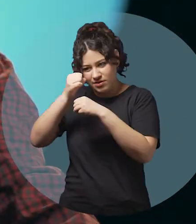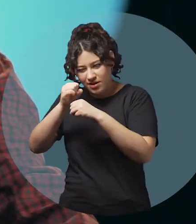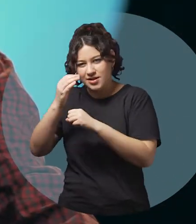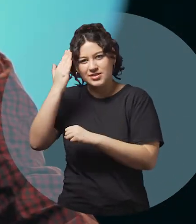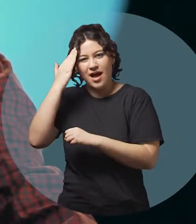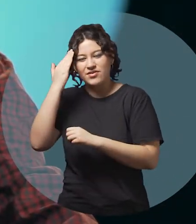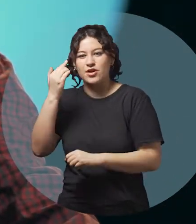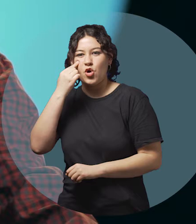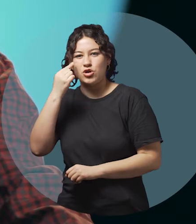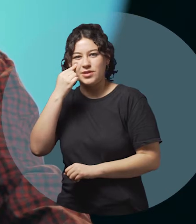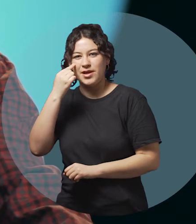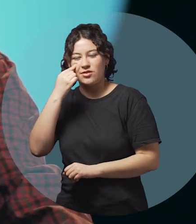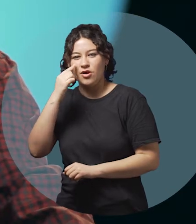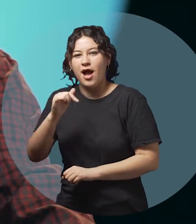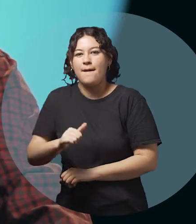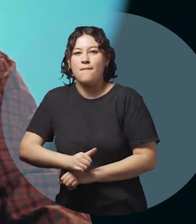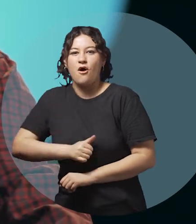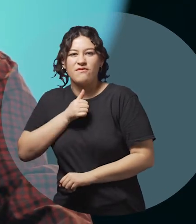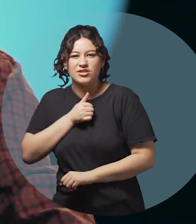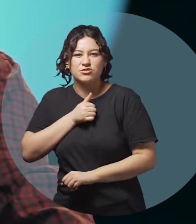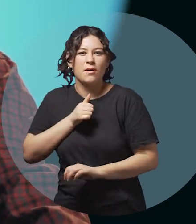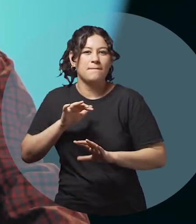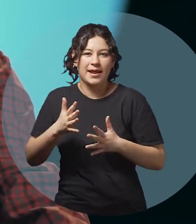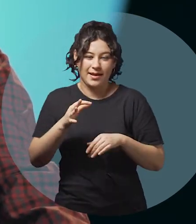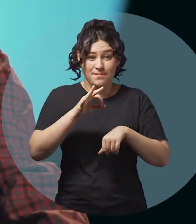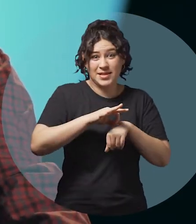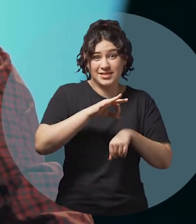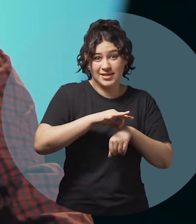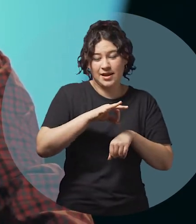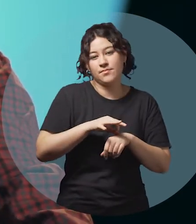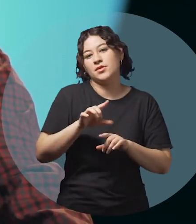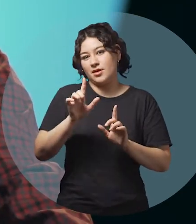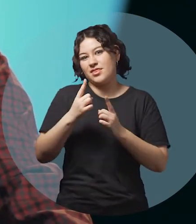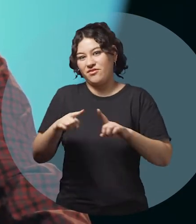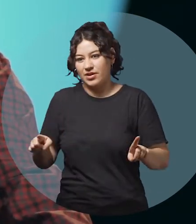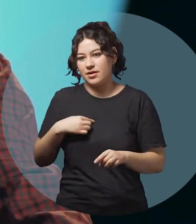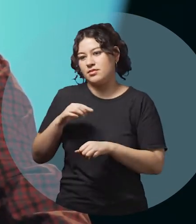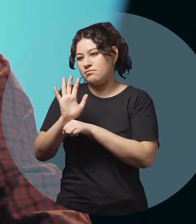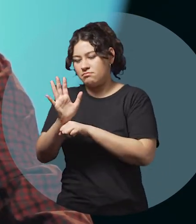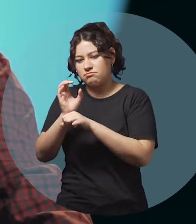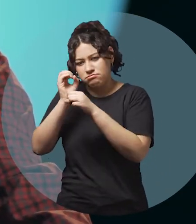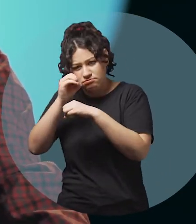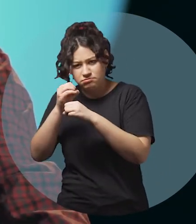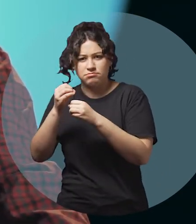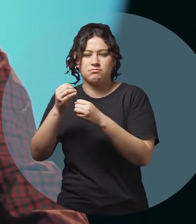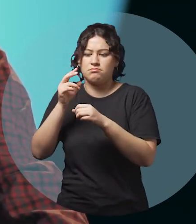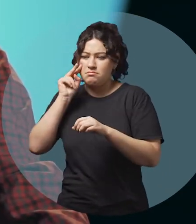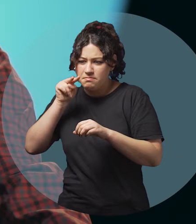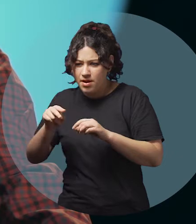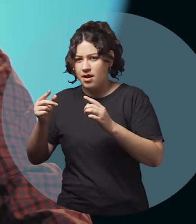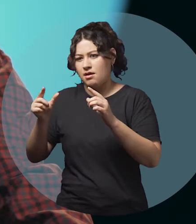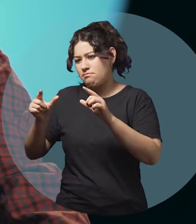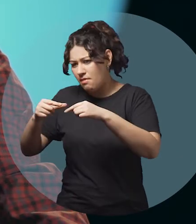que manejo de la microbiología lo aplico a la medicina. Una cosa es ser microbiólogo y hablar y